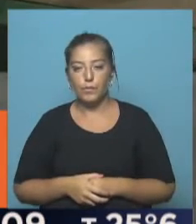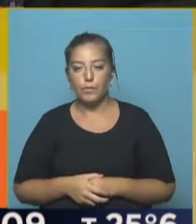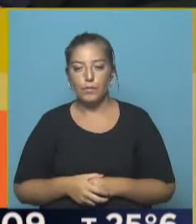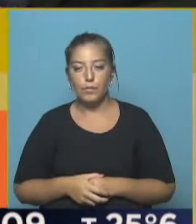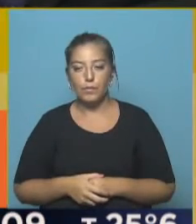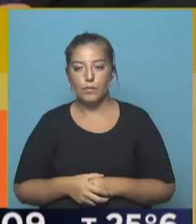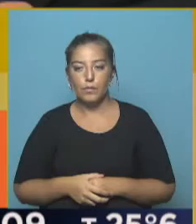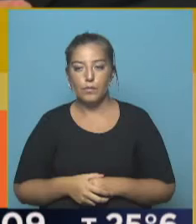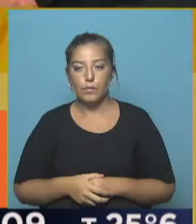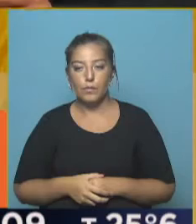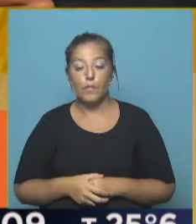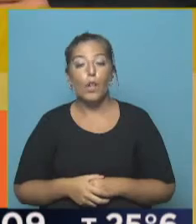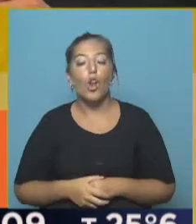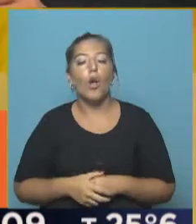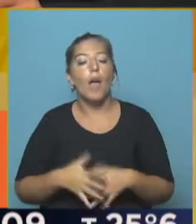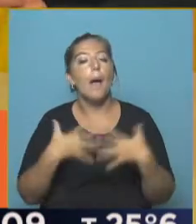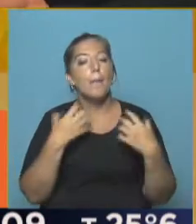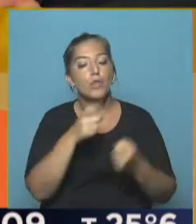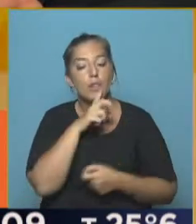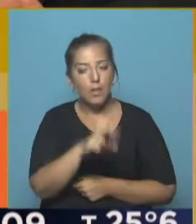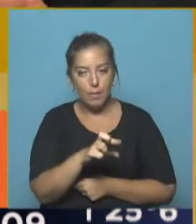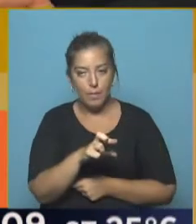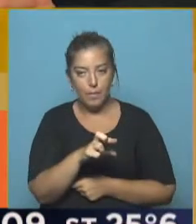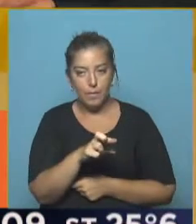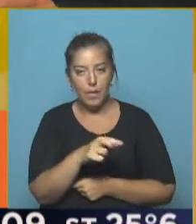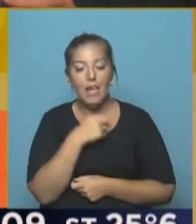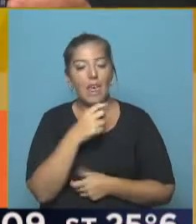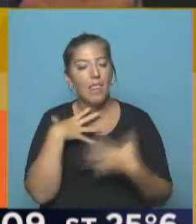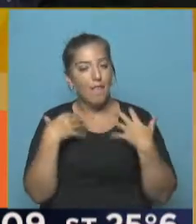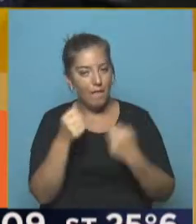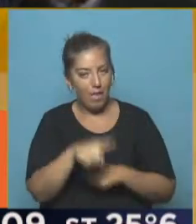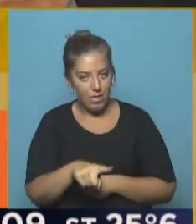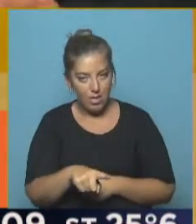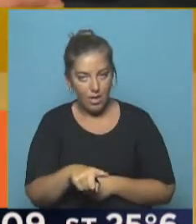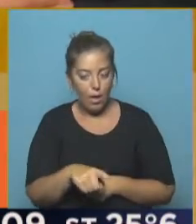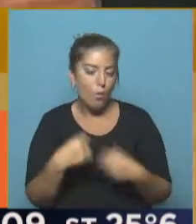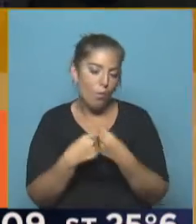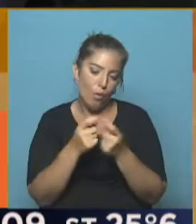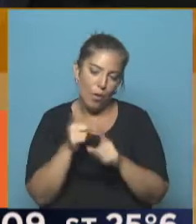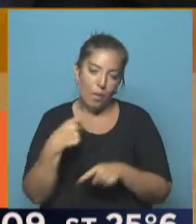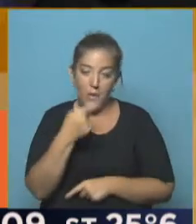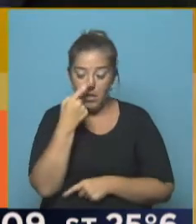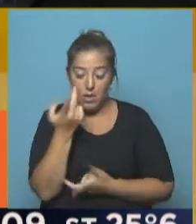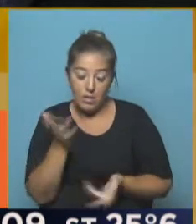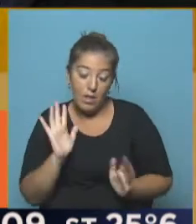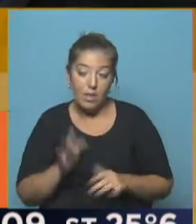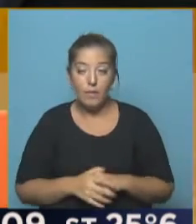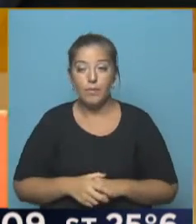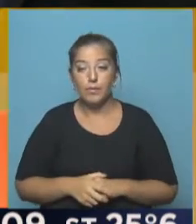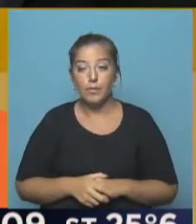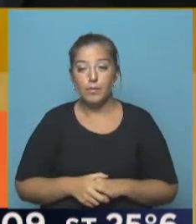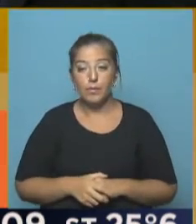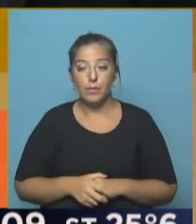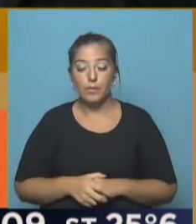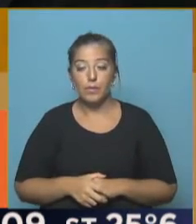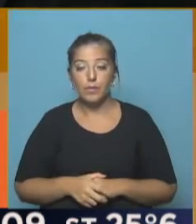de los que siguen a Trump, los que tratan de defender a Trump, que no son muchos, pero es interesante ver lo que dicen. En todo caso, lo que te